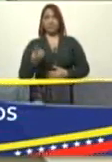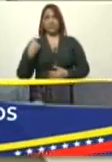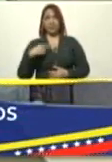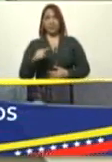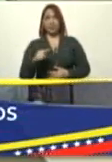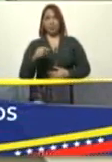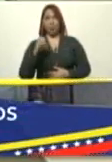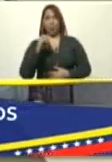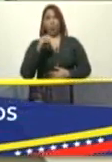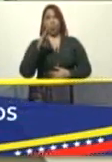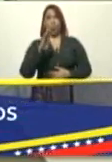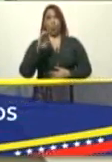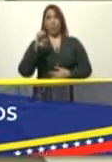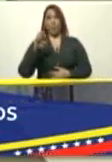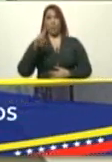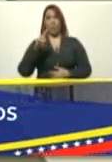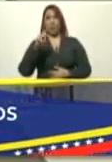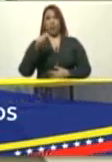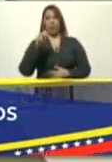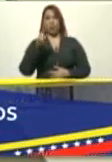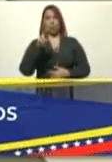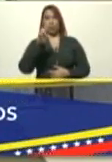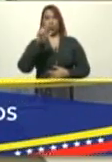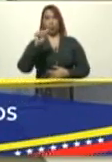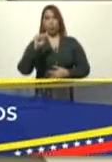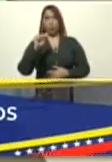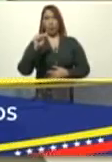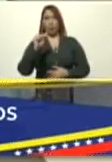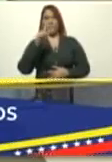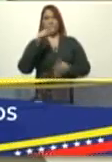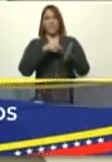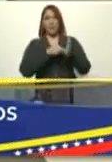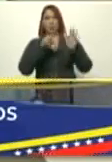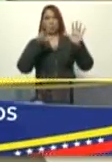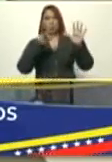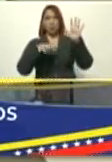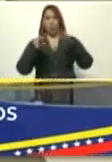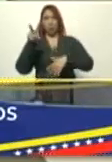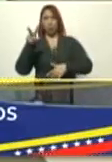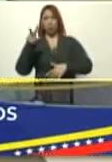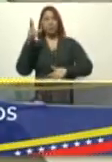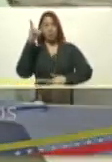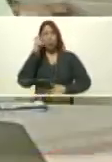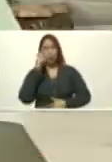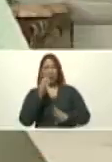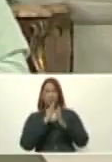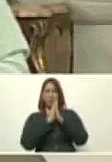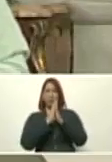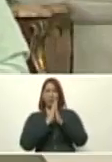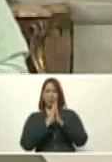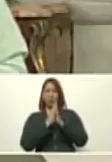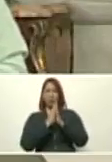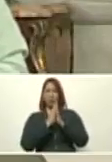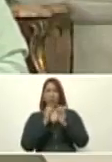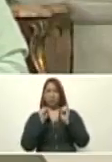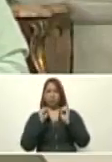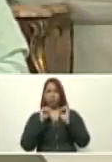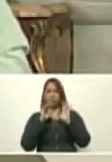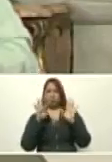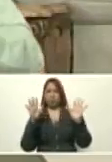obertura 1812, vamos a escucharla, ¿vale? Para refrescar esta noche tan